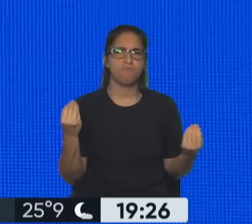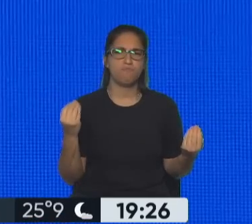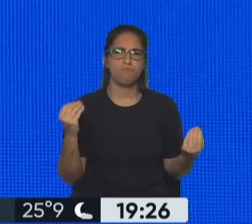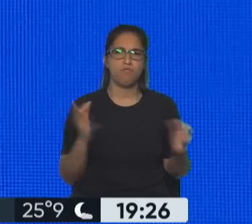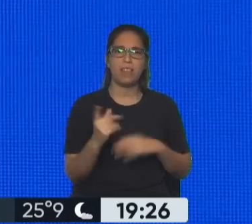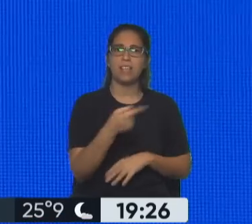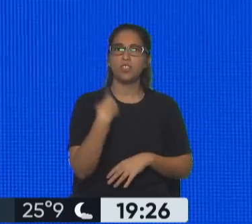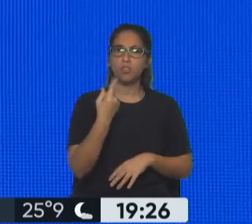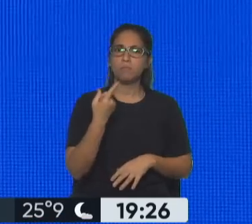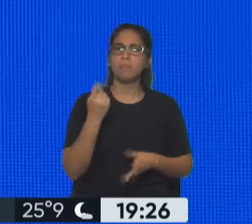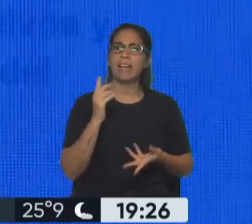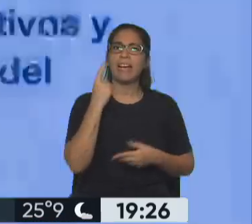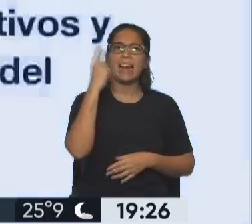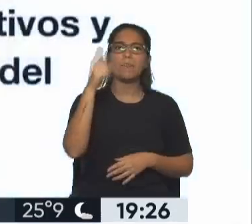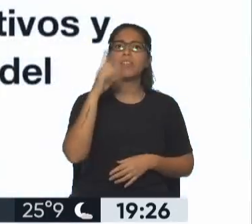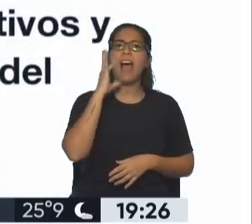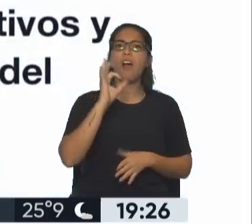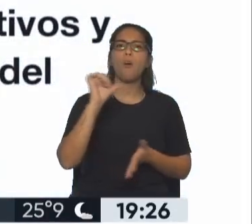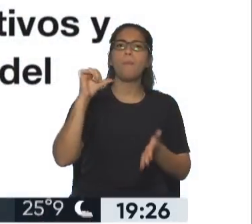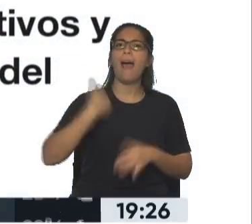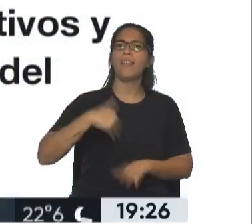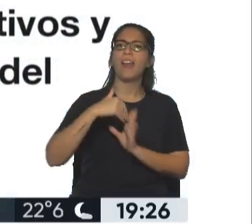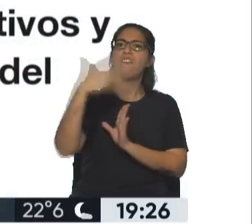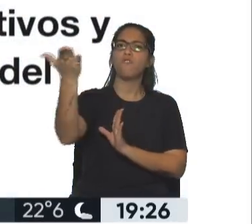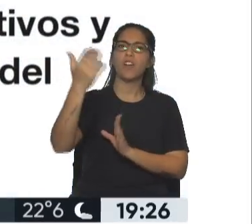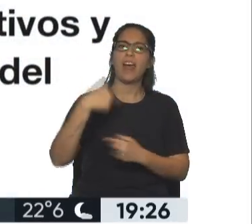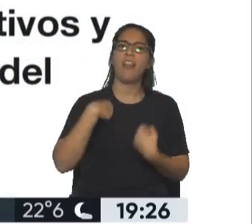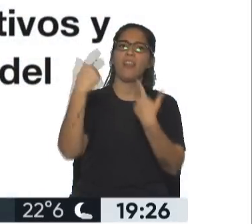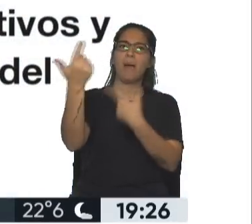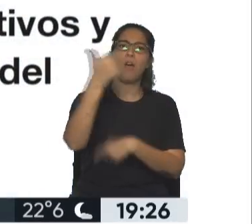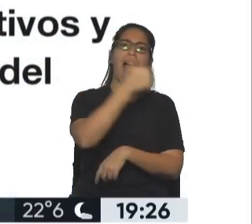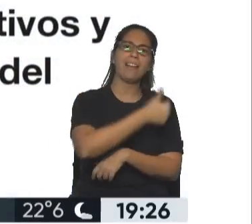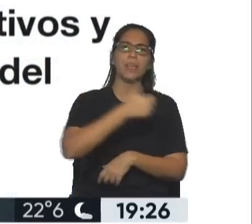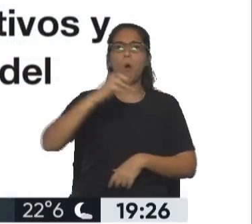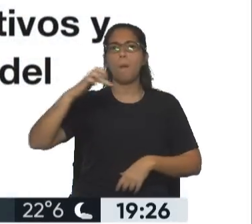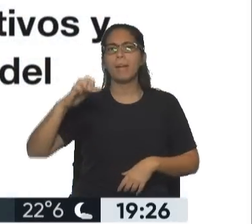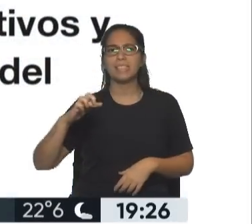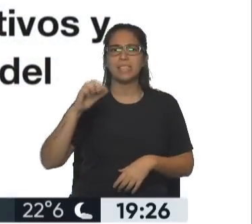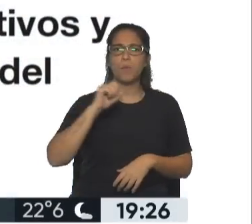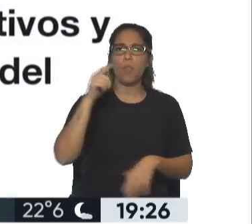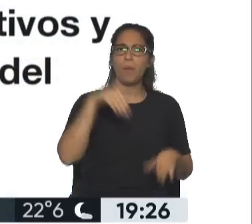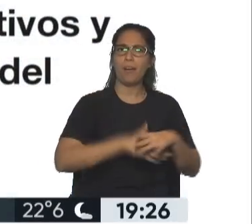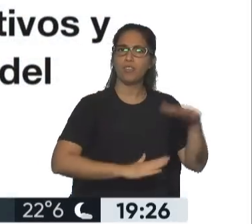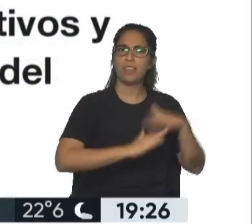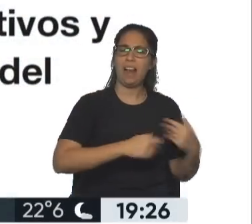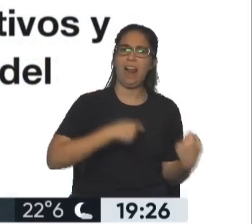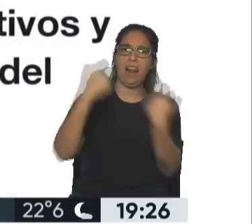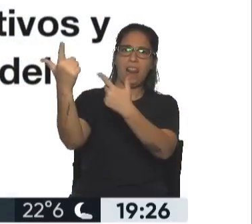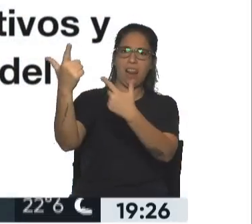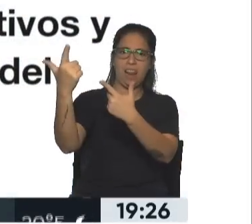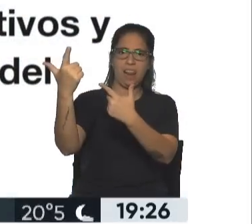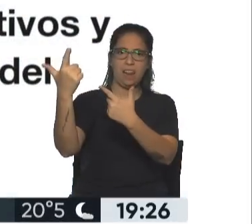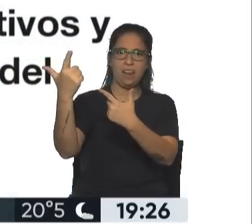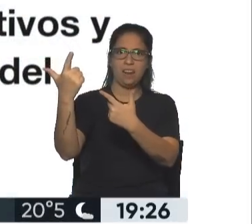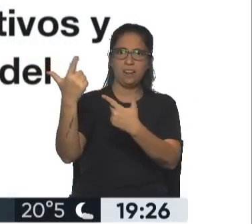eso creemos un vehículo fuera de la Argentina al que le transferimos los activos y pasivos del Banco Central. El Banco Central tiene